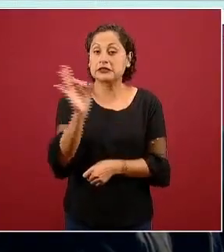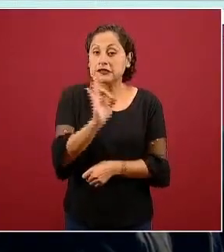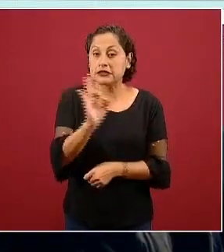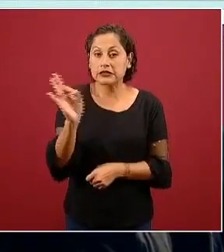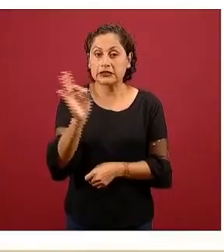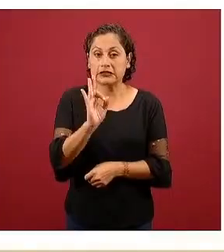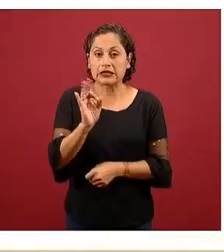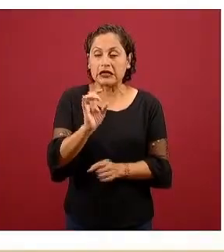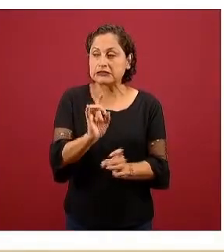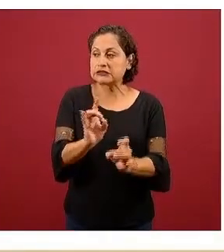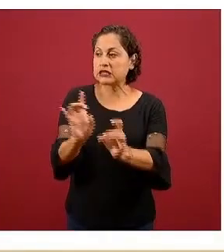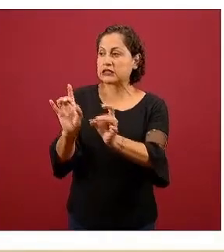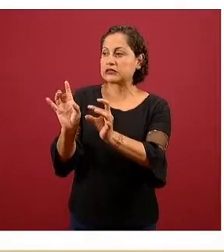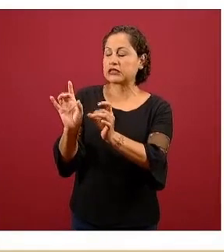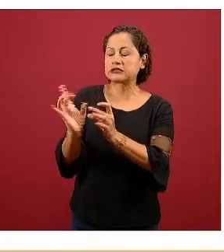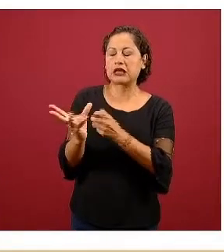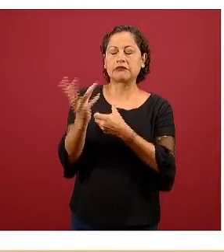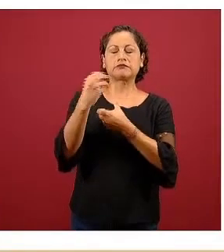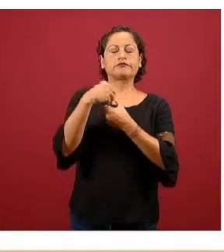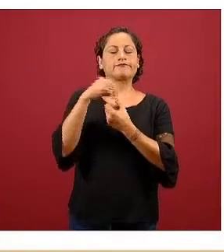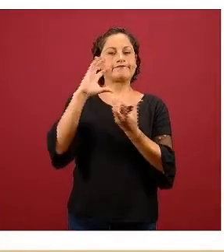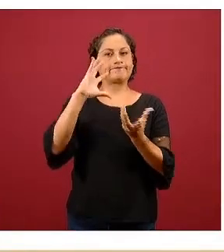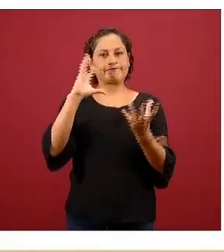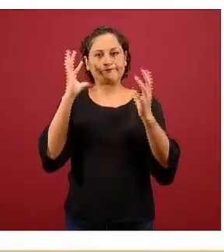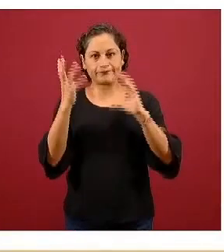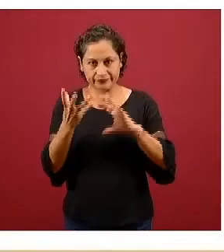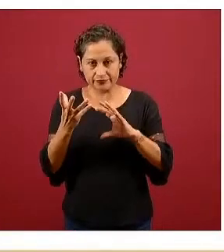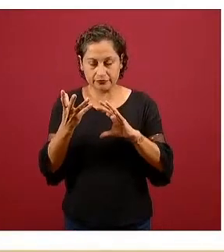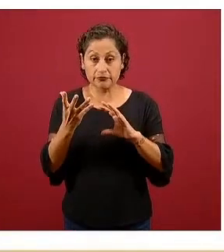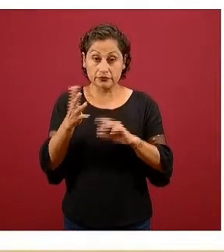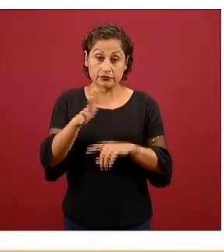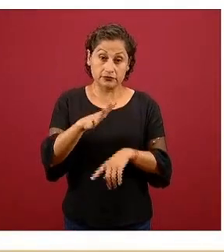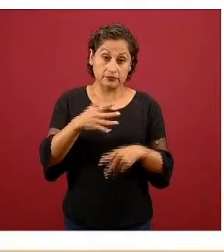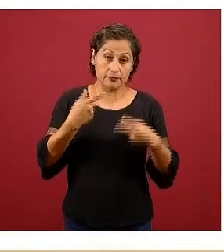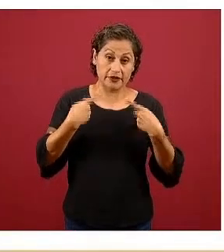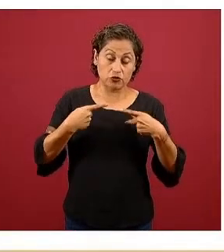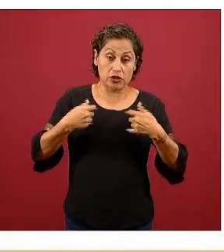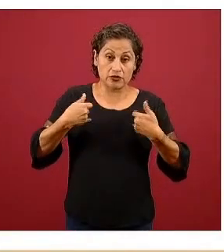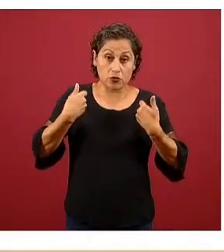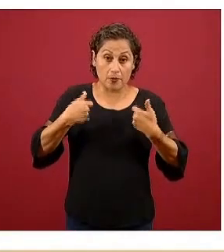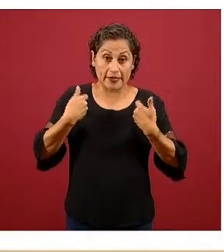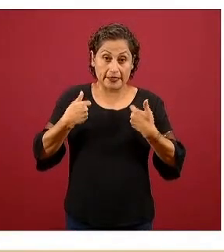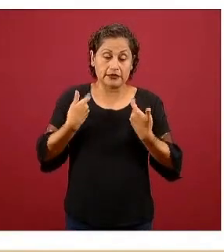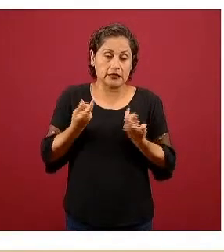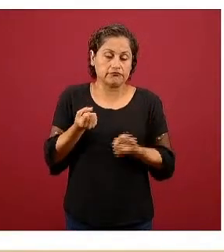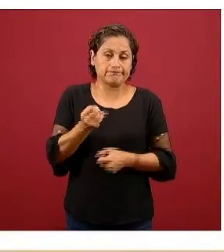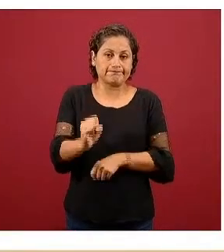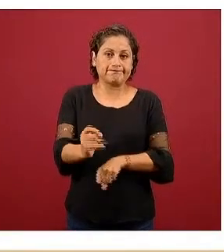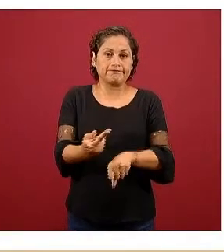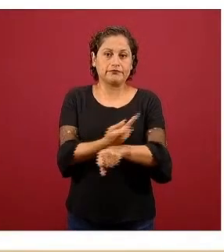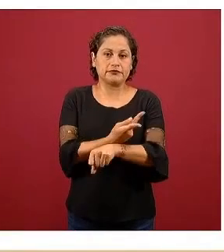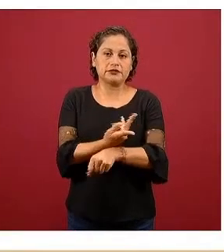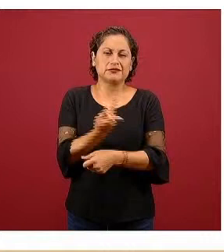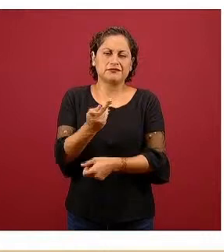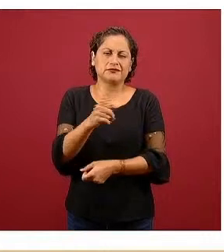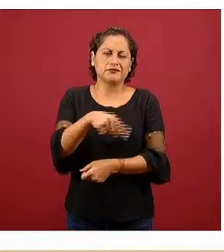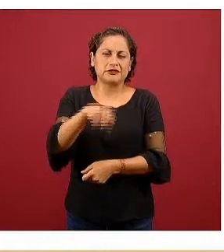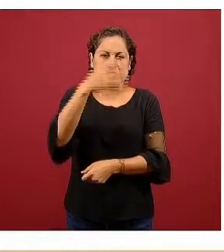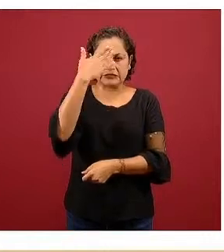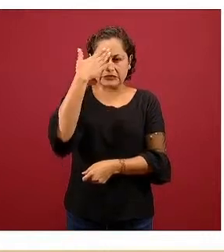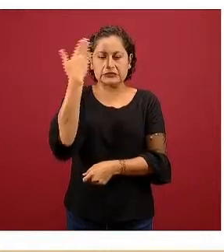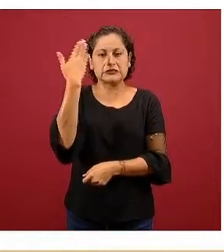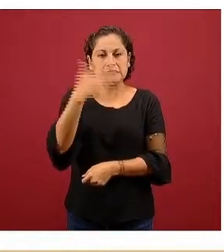un desequilibrio emocional o conductual en los adolescentes, pues es bien sabido que todas las